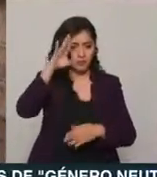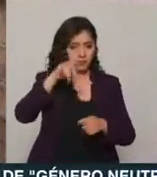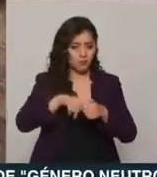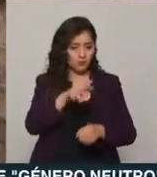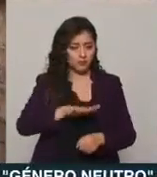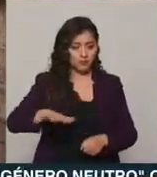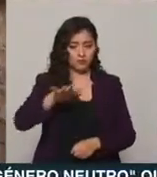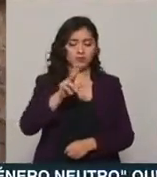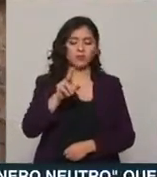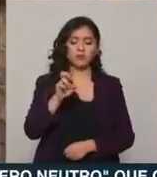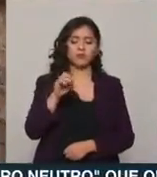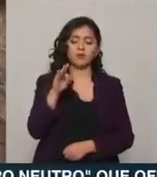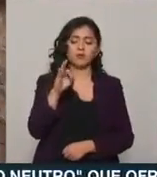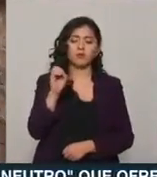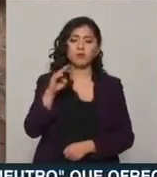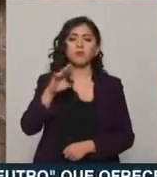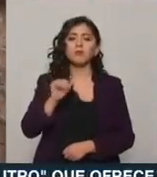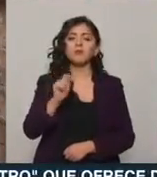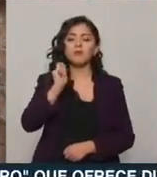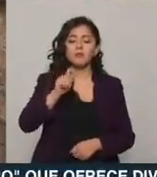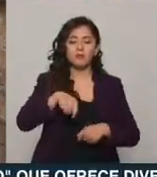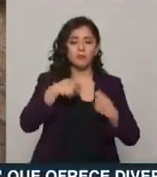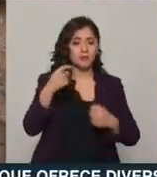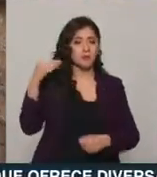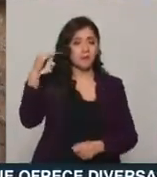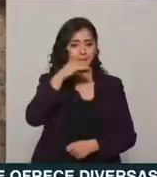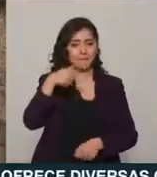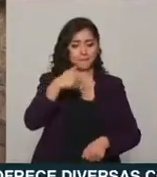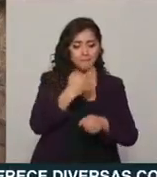Paseo de la Reforma, una actividad gratuita a partir de hoy y hasta el